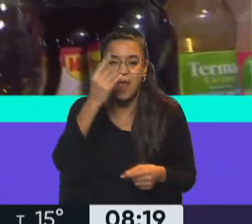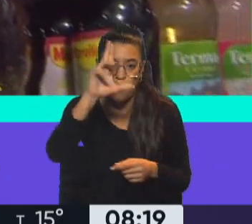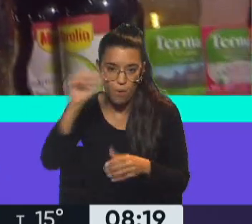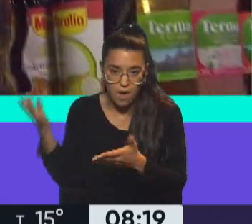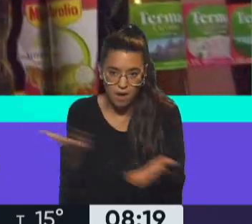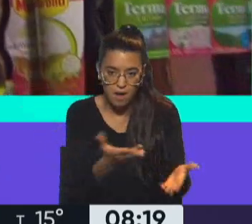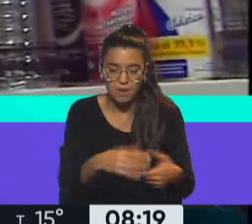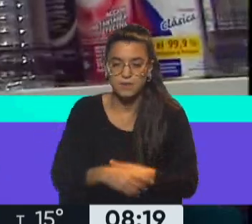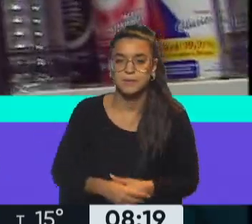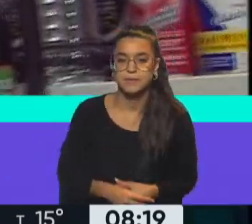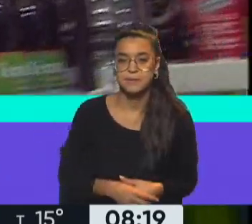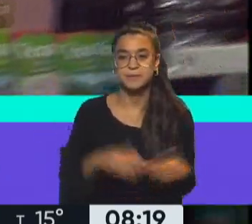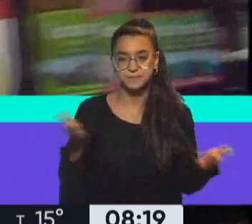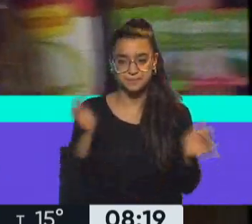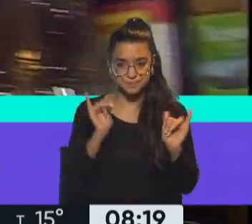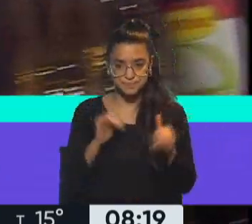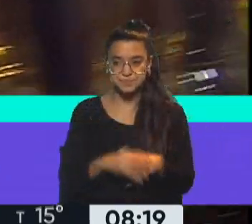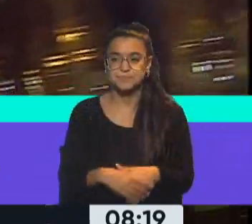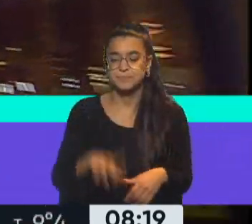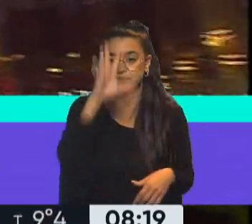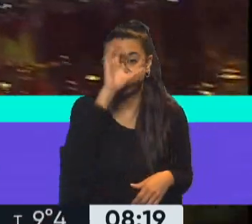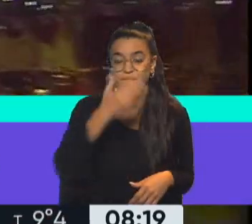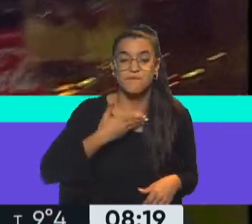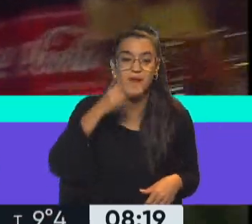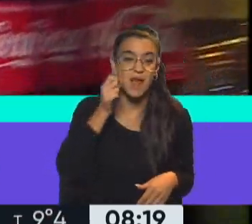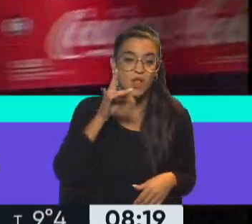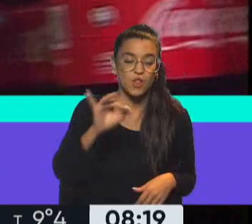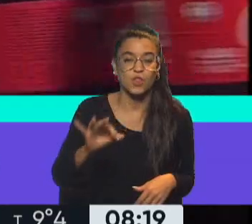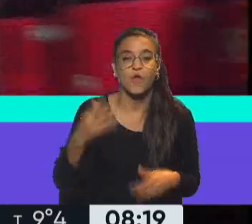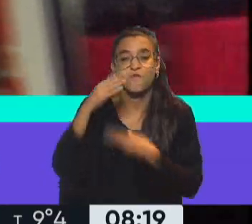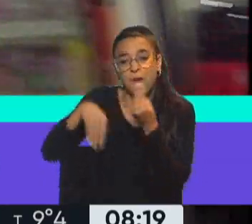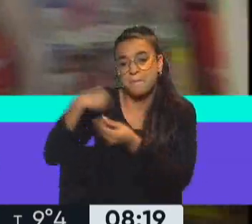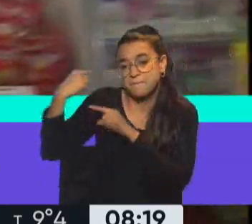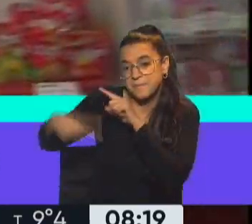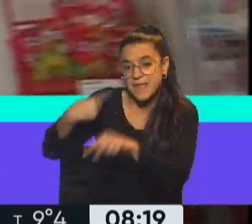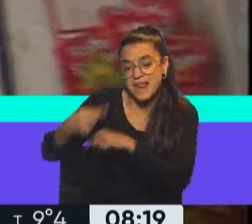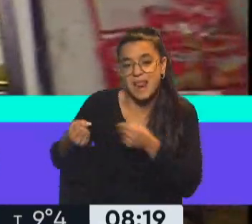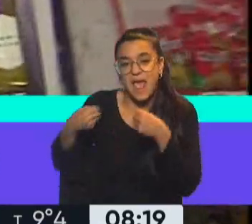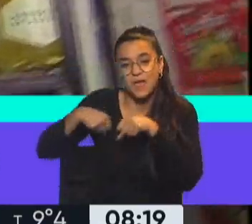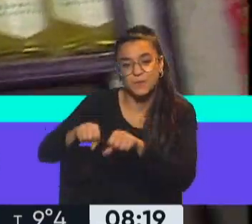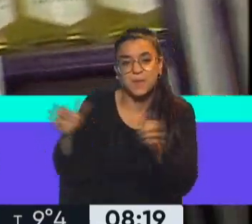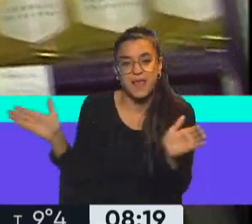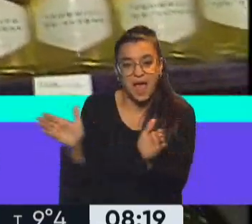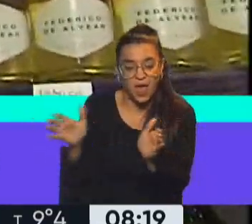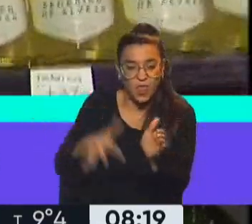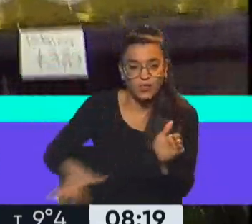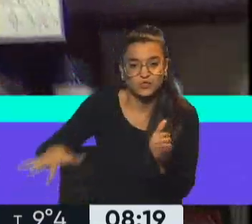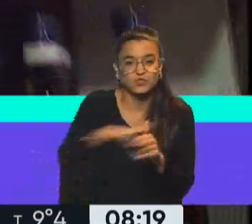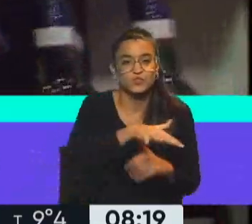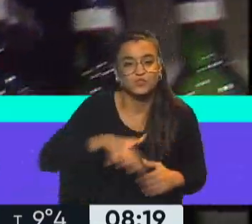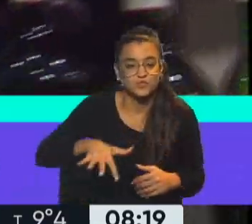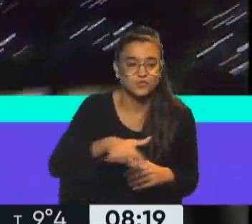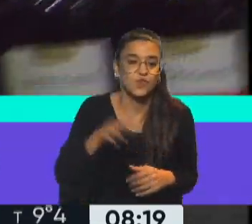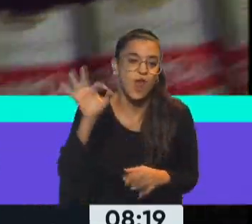contigo claro silvia recordemos que fernando viene de familia de almaceneros e histórica almacén de la zona por